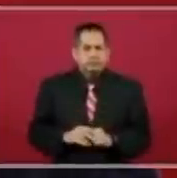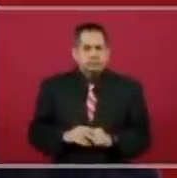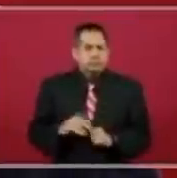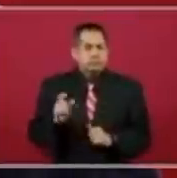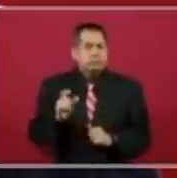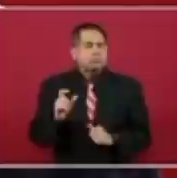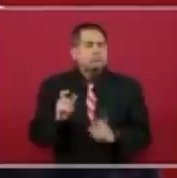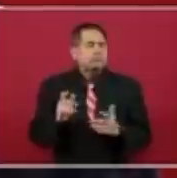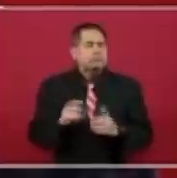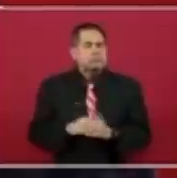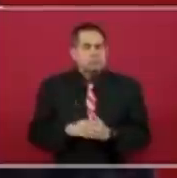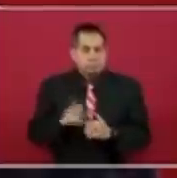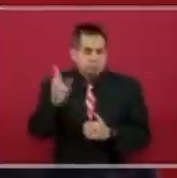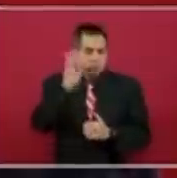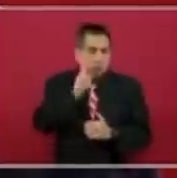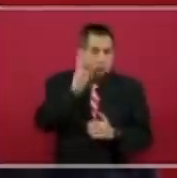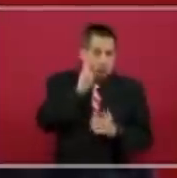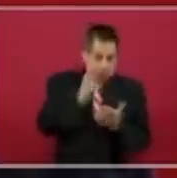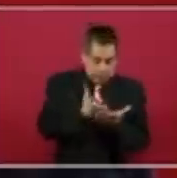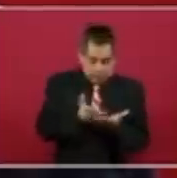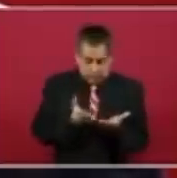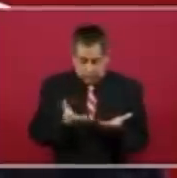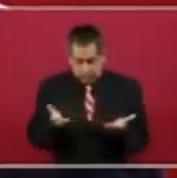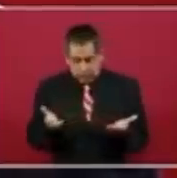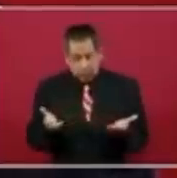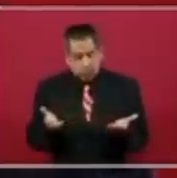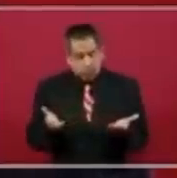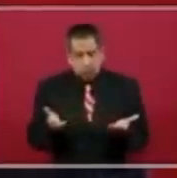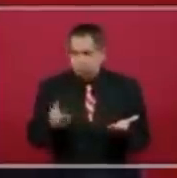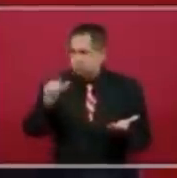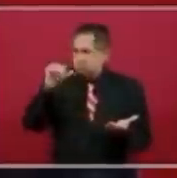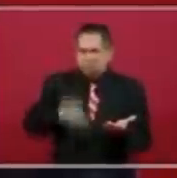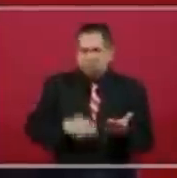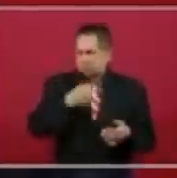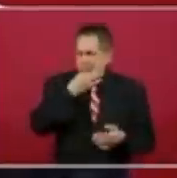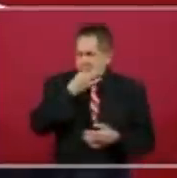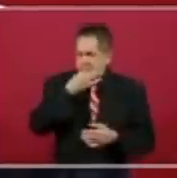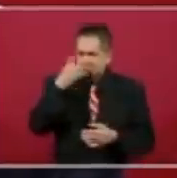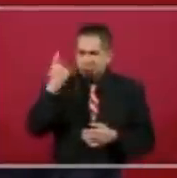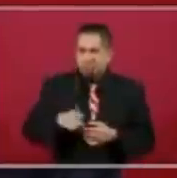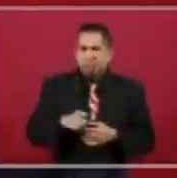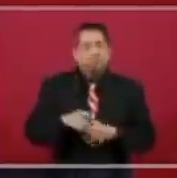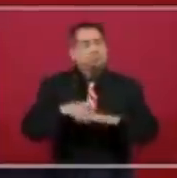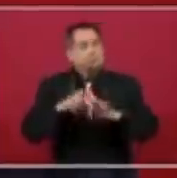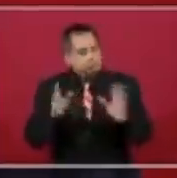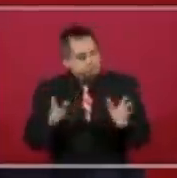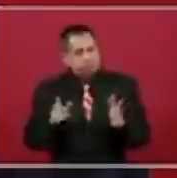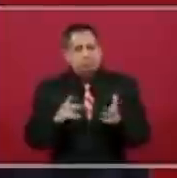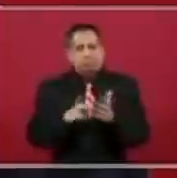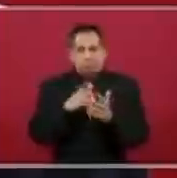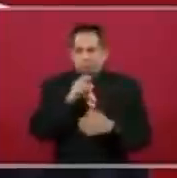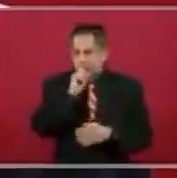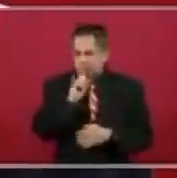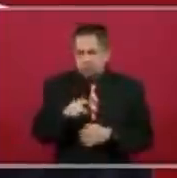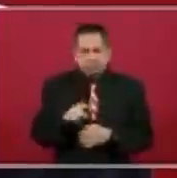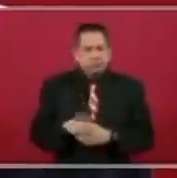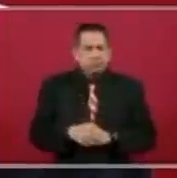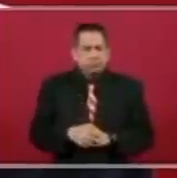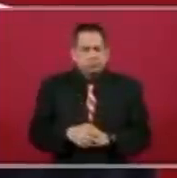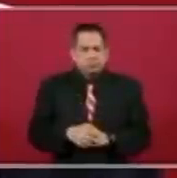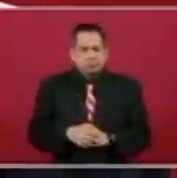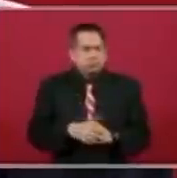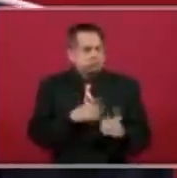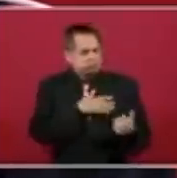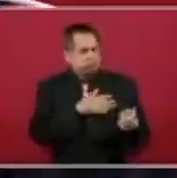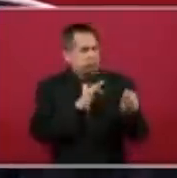cuando hay pruebas, de inmediato se procede. De todas maneras, yo lo